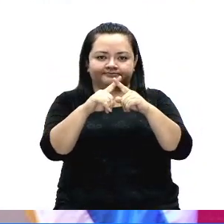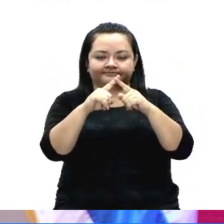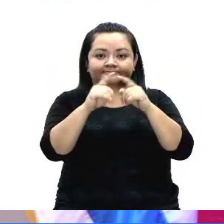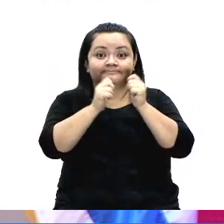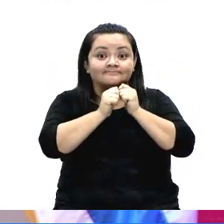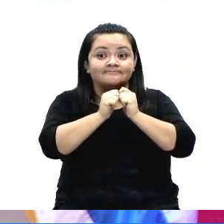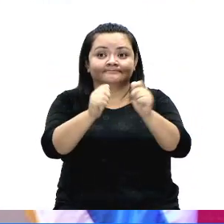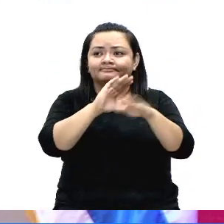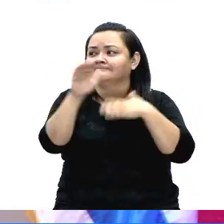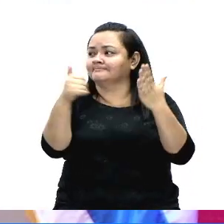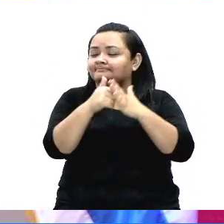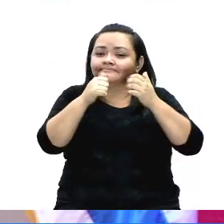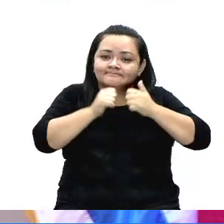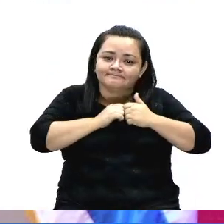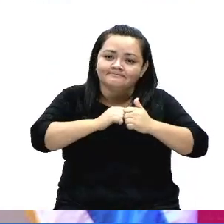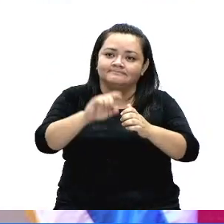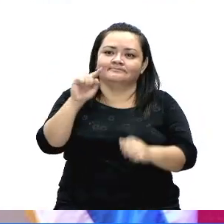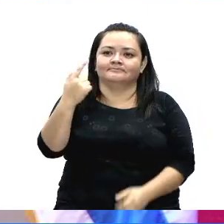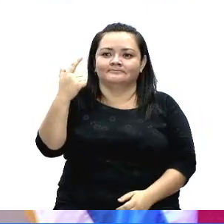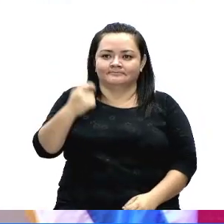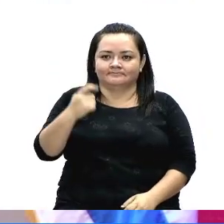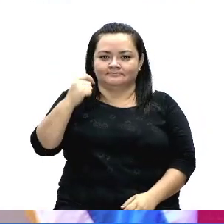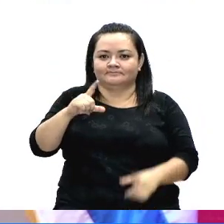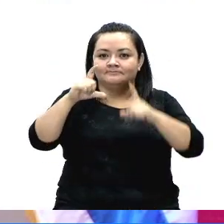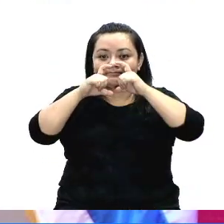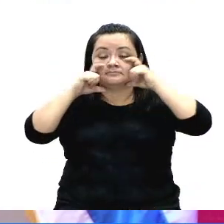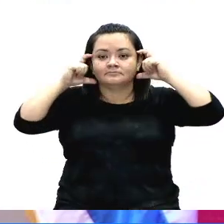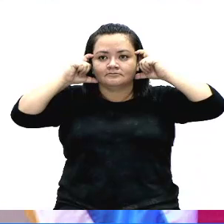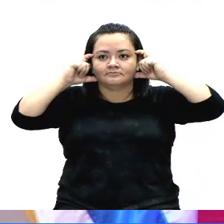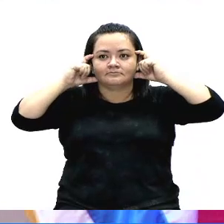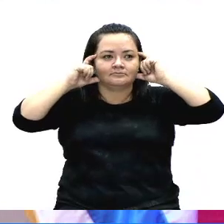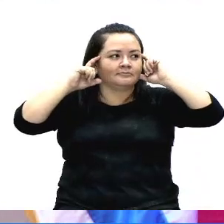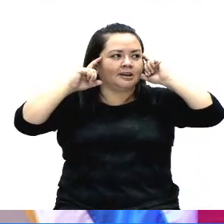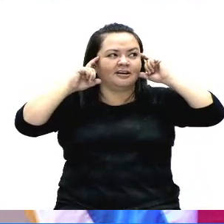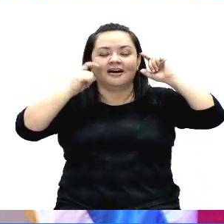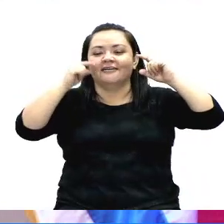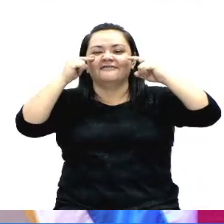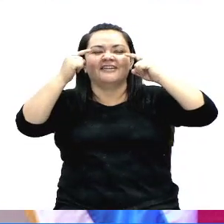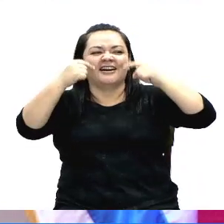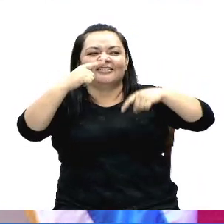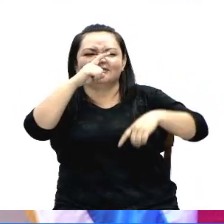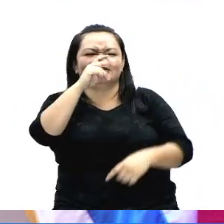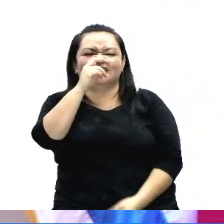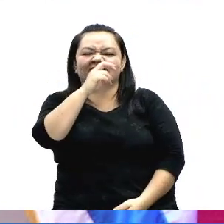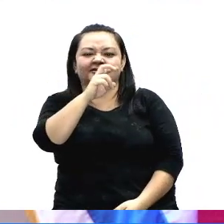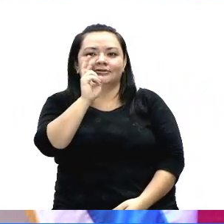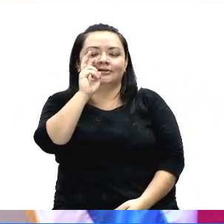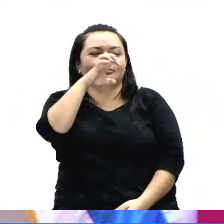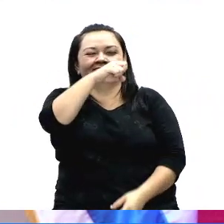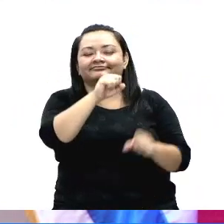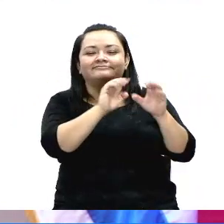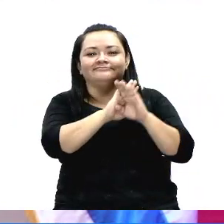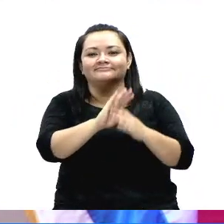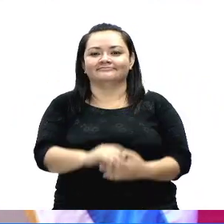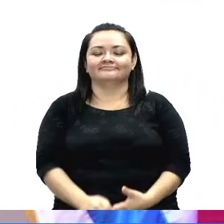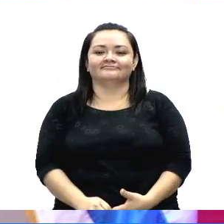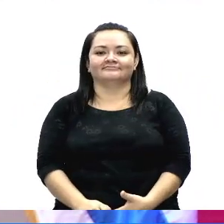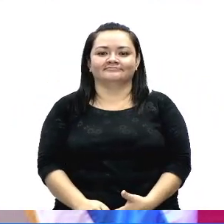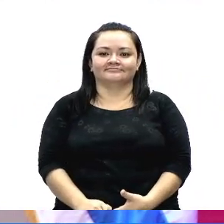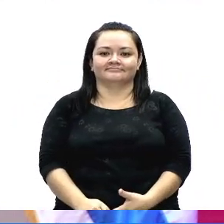iglesia todos juntos los primeros meses vamos a usar mascarilla antes no vamos a ver aquel que nos caía mal gloria adiós aleluya no lo vamos a reconocer